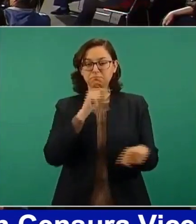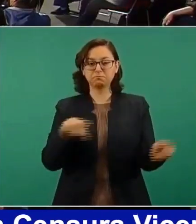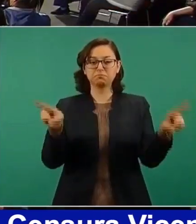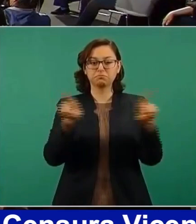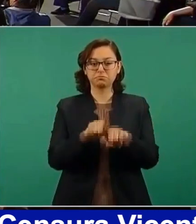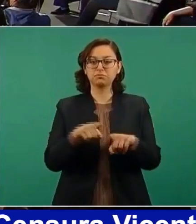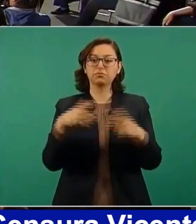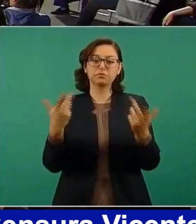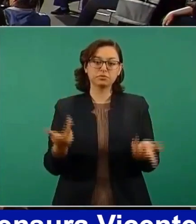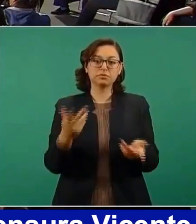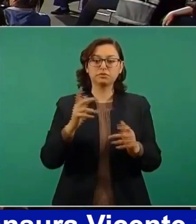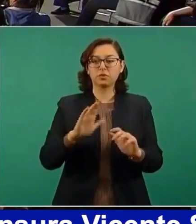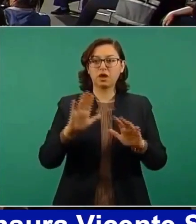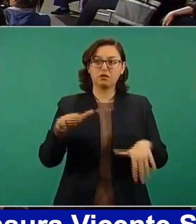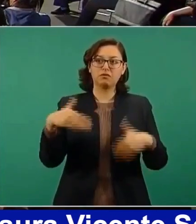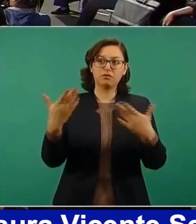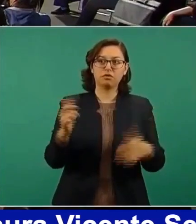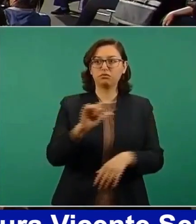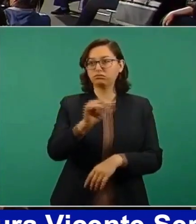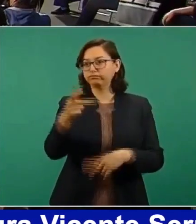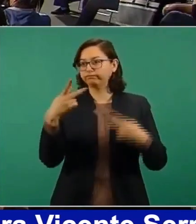desde otros ámbitos.